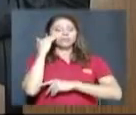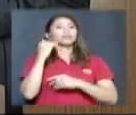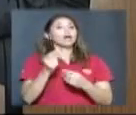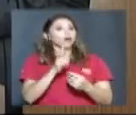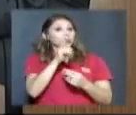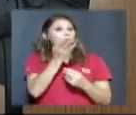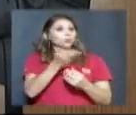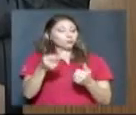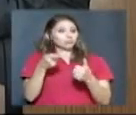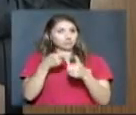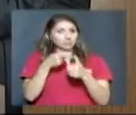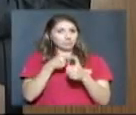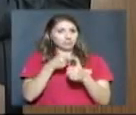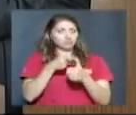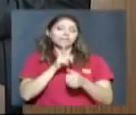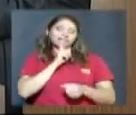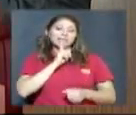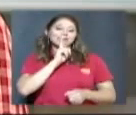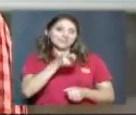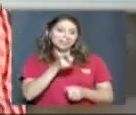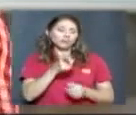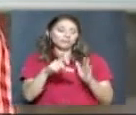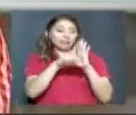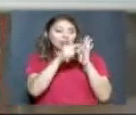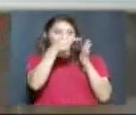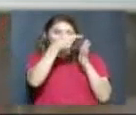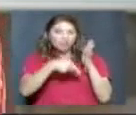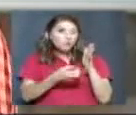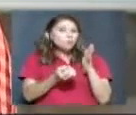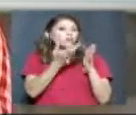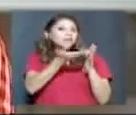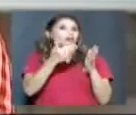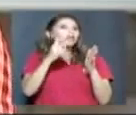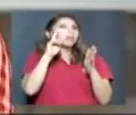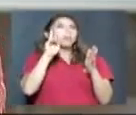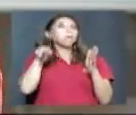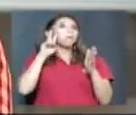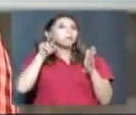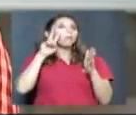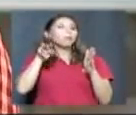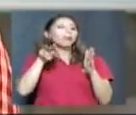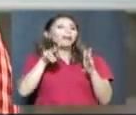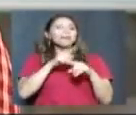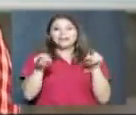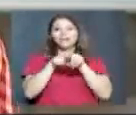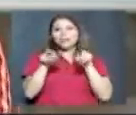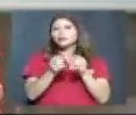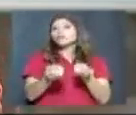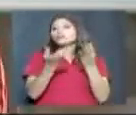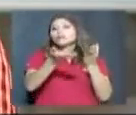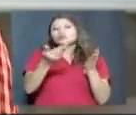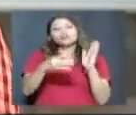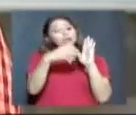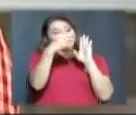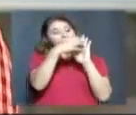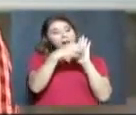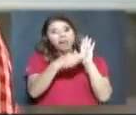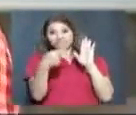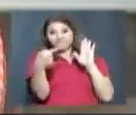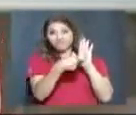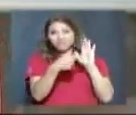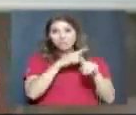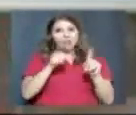La primera es que es cierto que hay omisiones en la ley, pero también hay cosas en la ley que están establecidas y que no se cumplen, a pesar de las grandes limitaciones